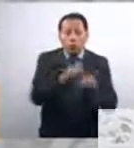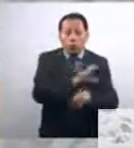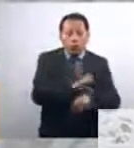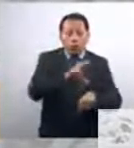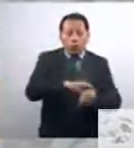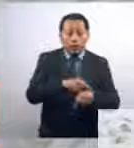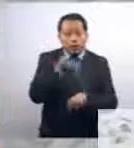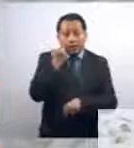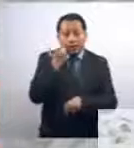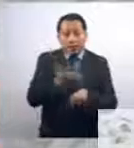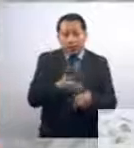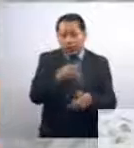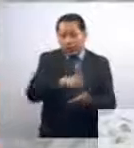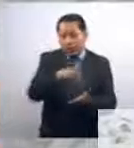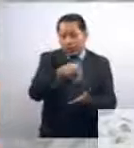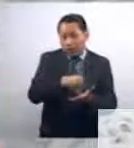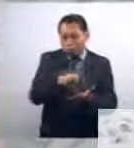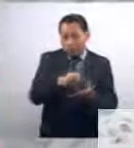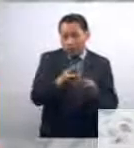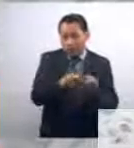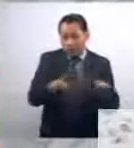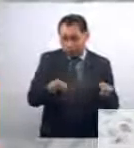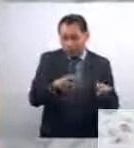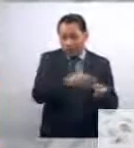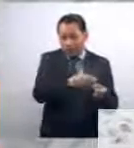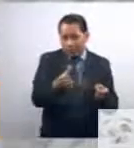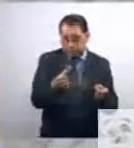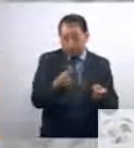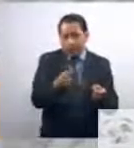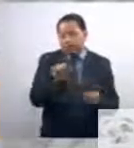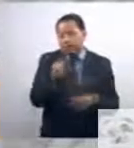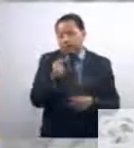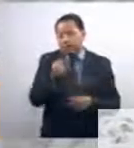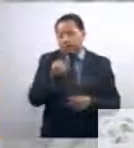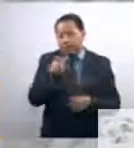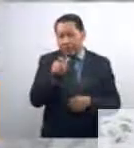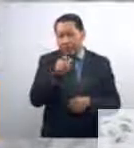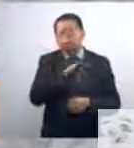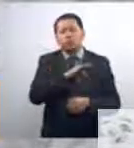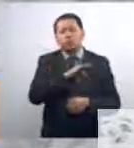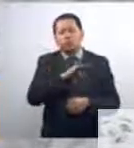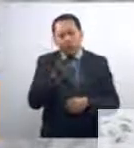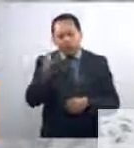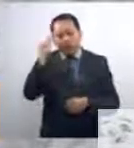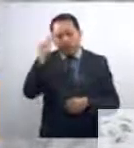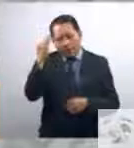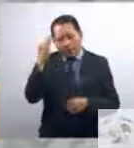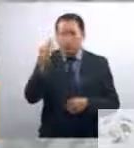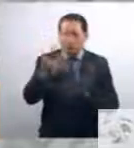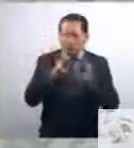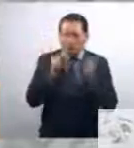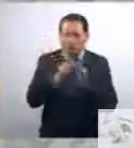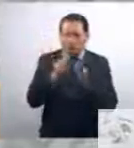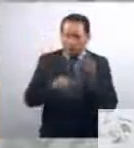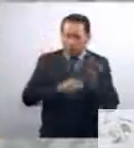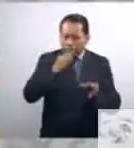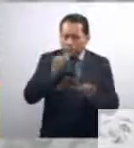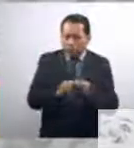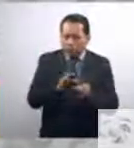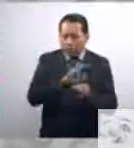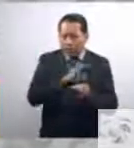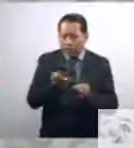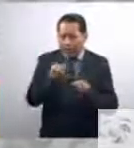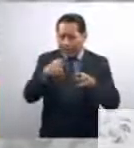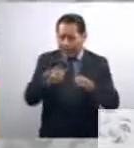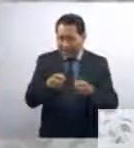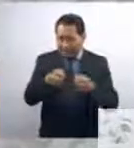Secretaría de Agricultura y Desarrollo Rural a través de Segalmex, realicen en tiempo y forma dentro del programa de abasto social de